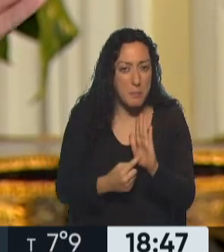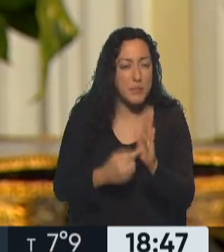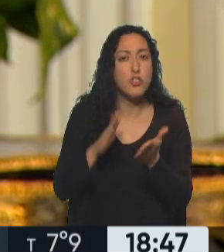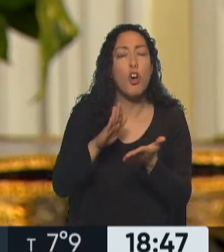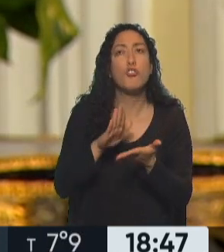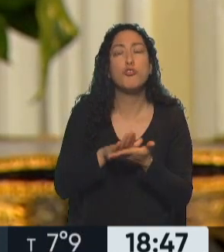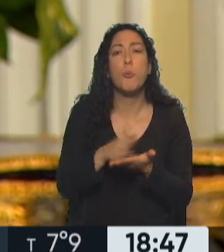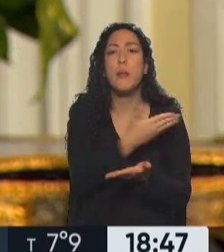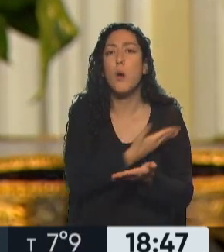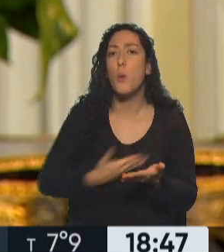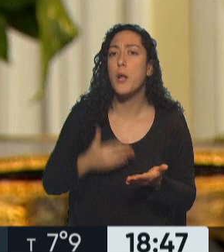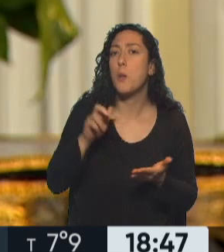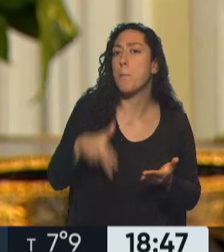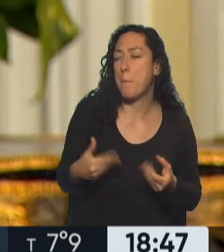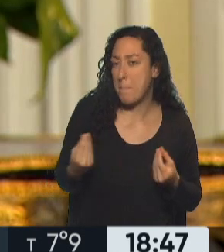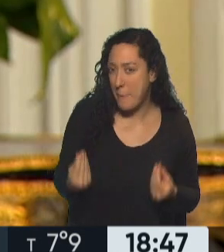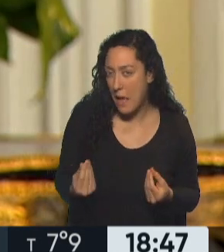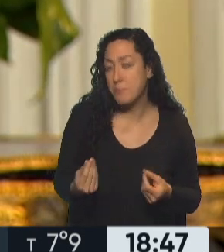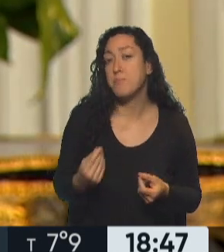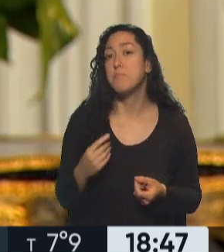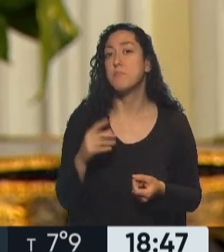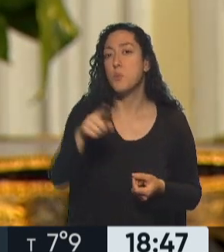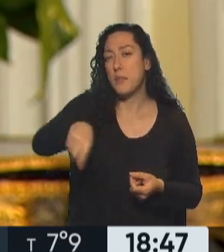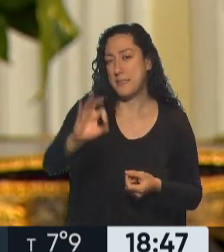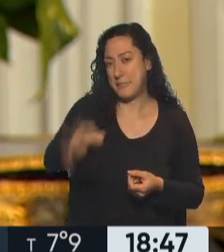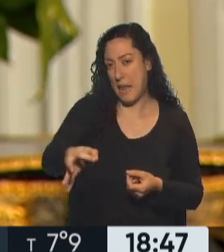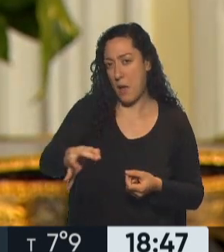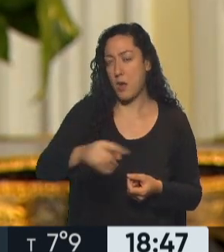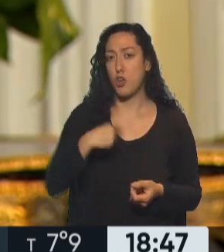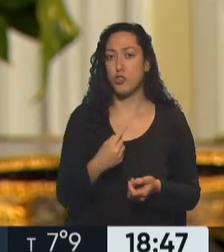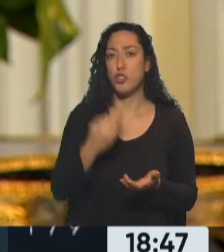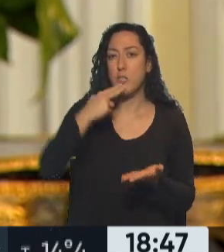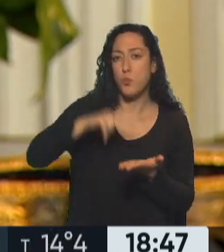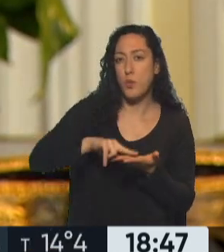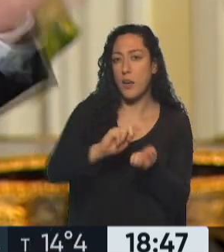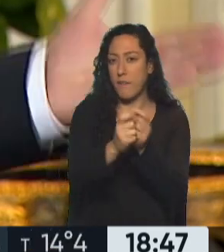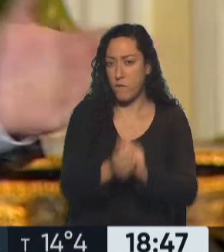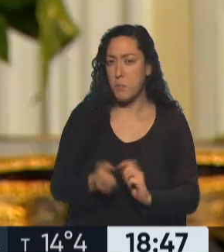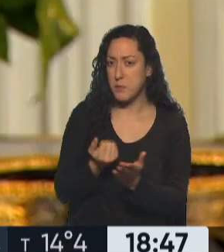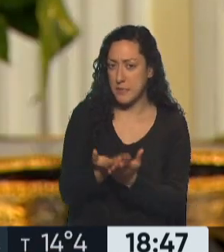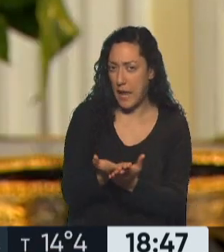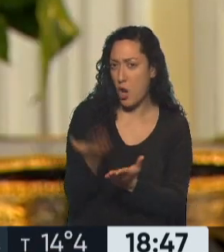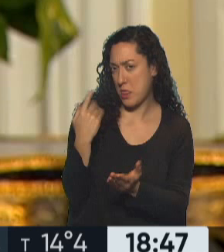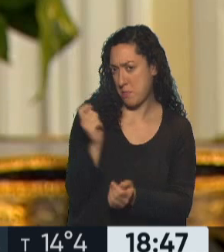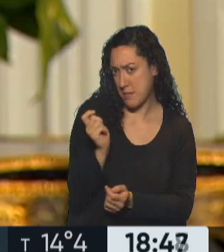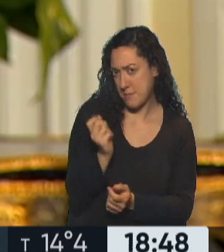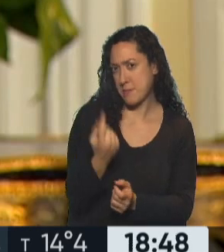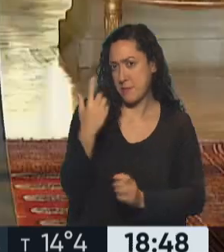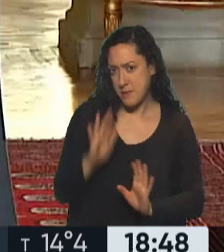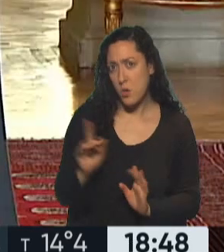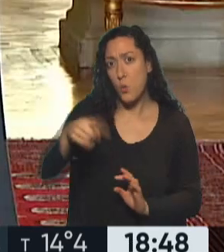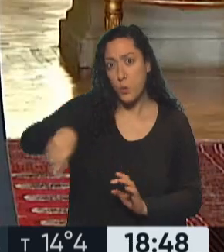gobierno. Ustedes saben de que nosotros hemos presentado ya una reforma tributaria en nuestros primeros meses, sabemos que ustedes van por el mismo